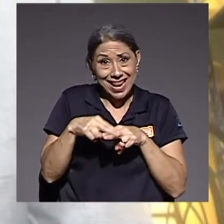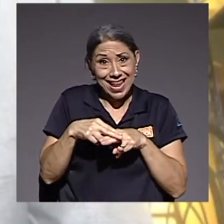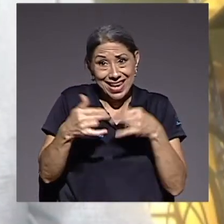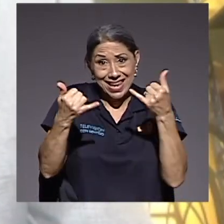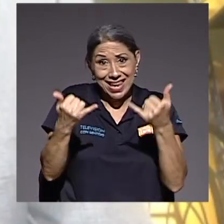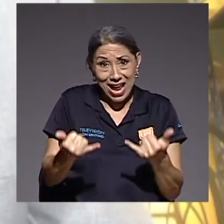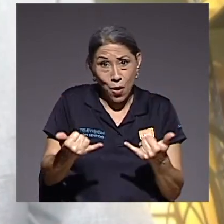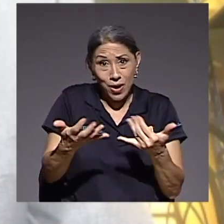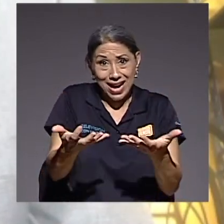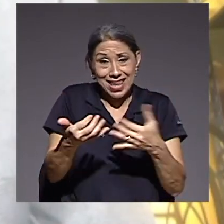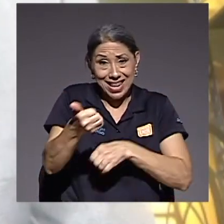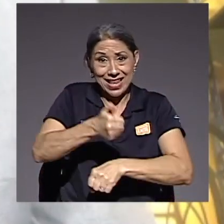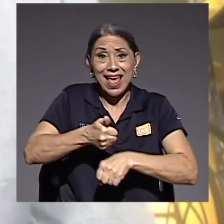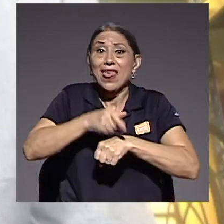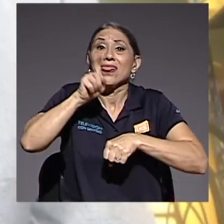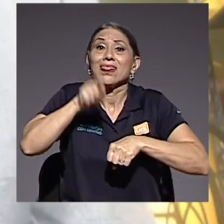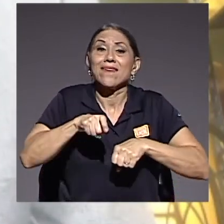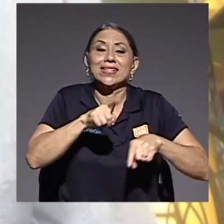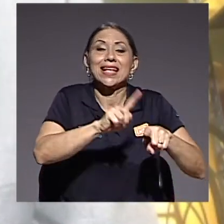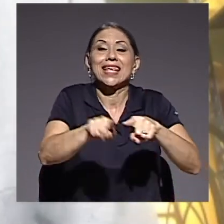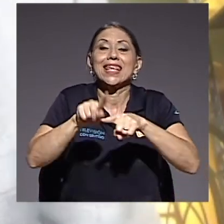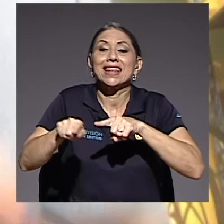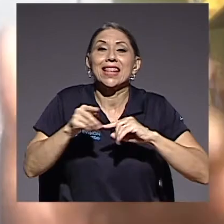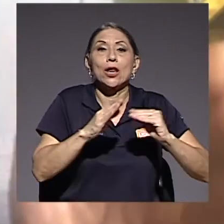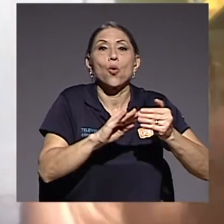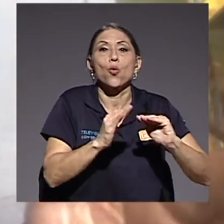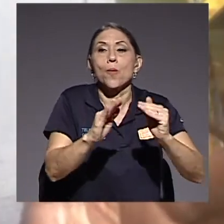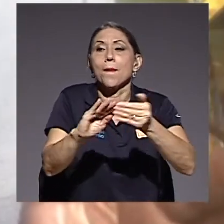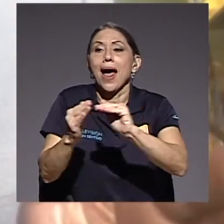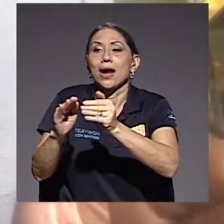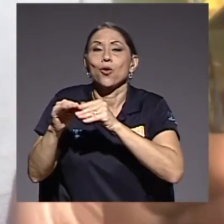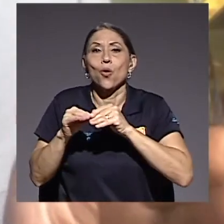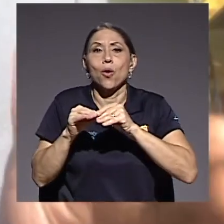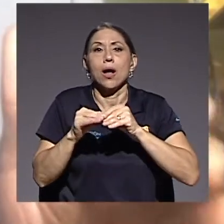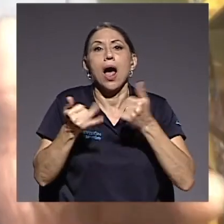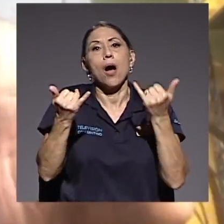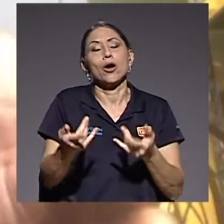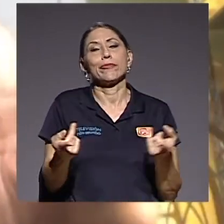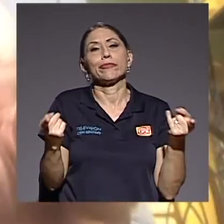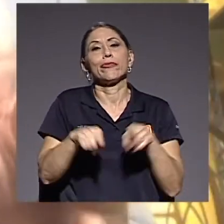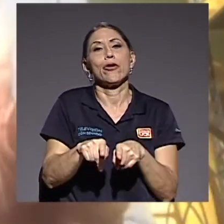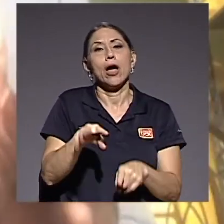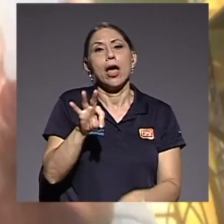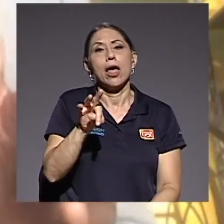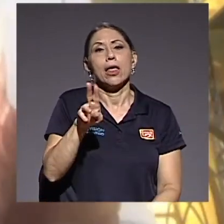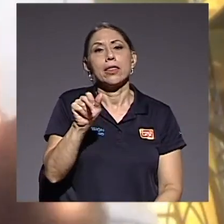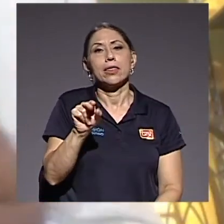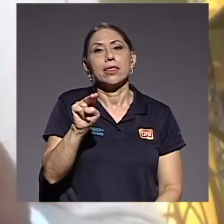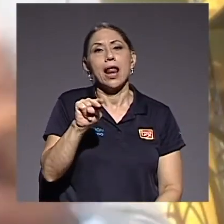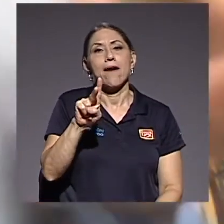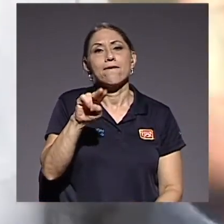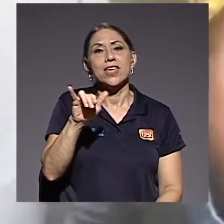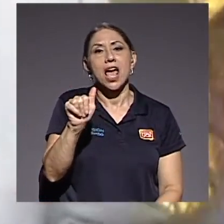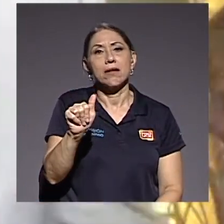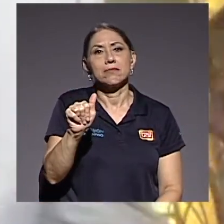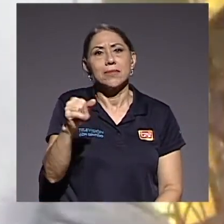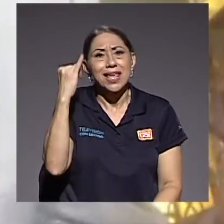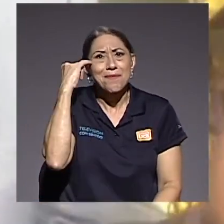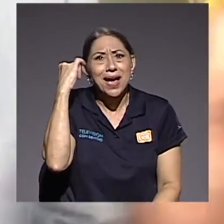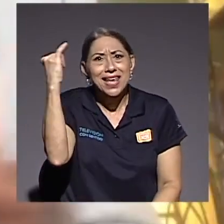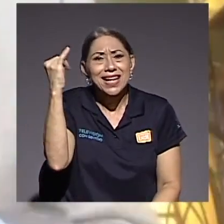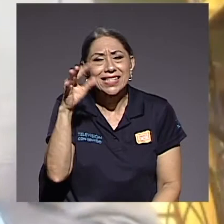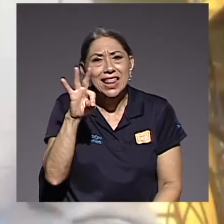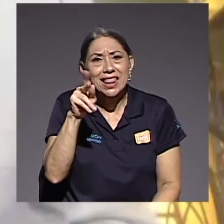un interurbano, resulta ser es un tranvía. Imagínense poner un tranvía